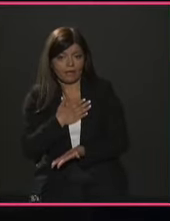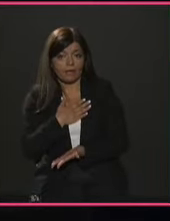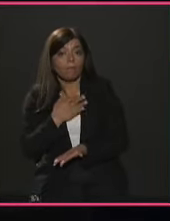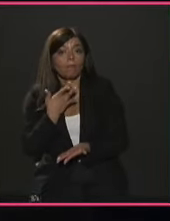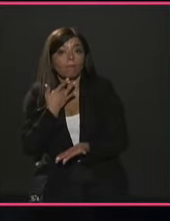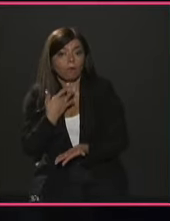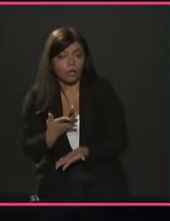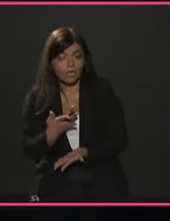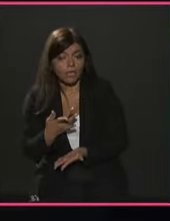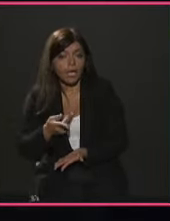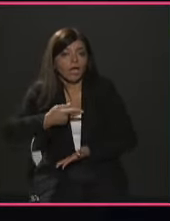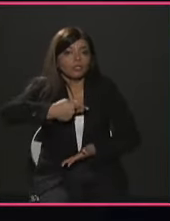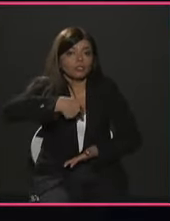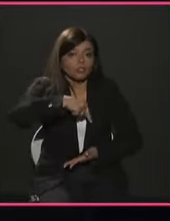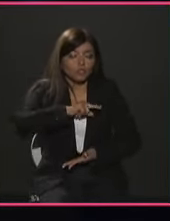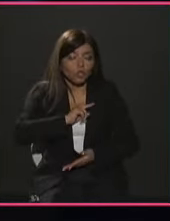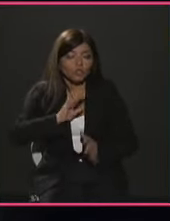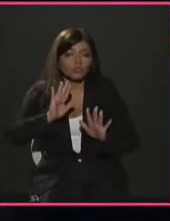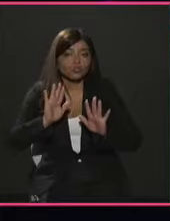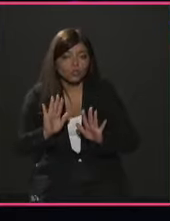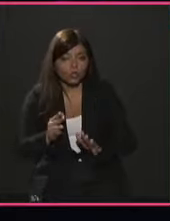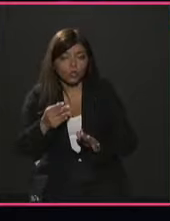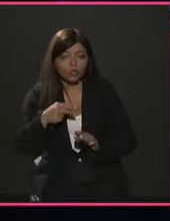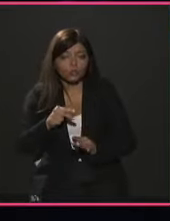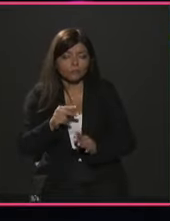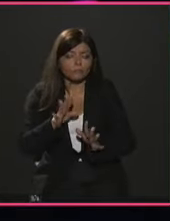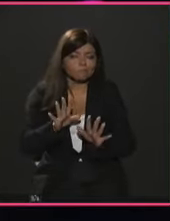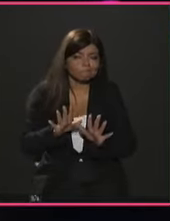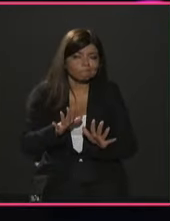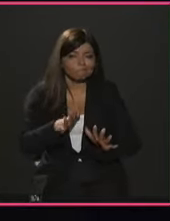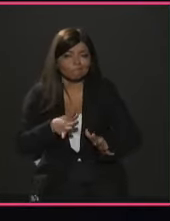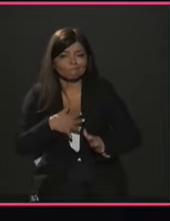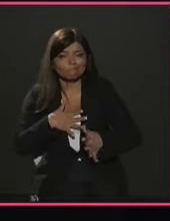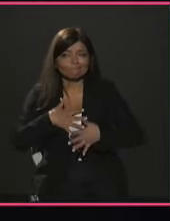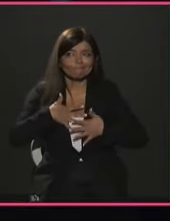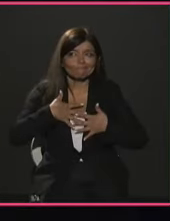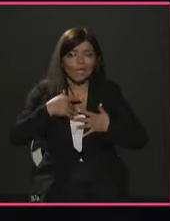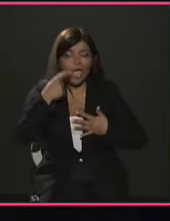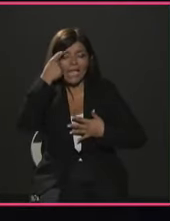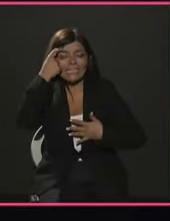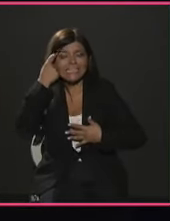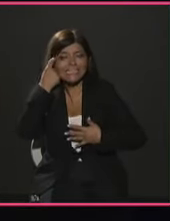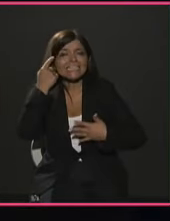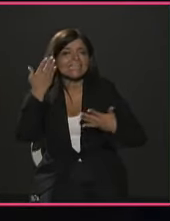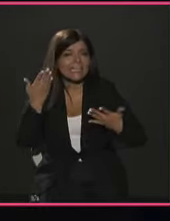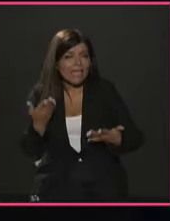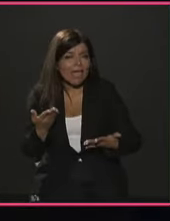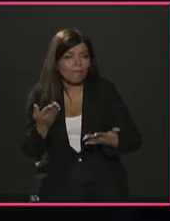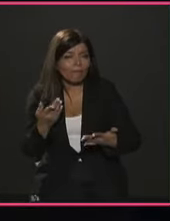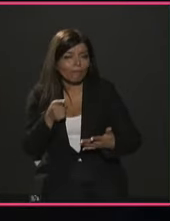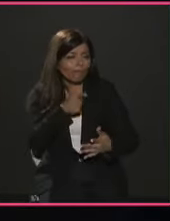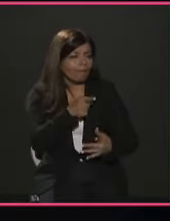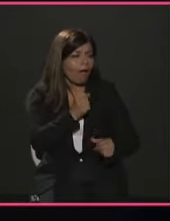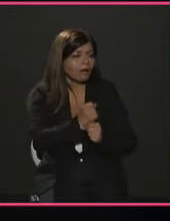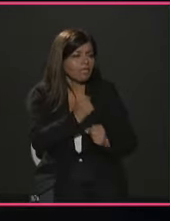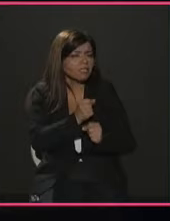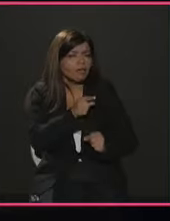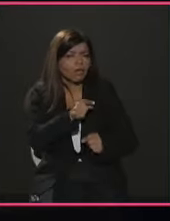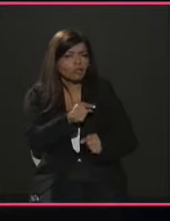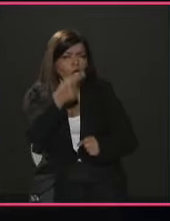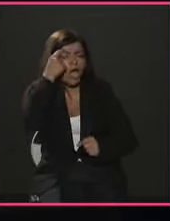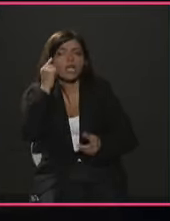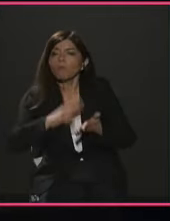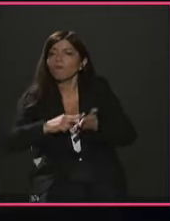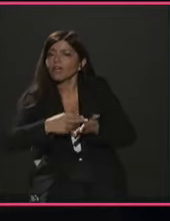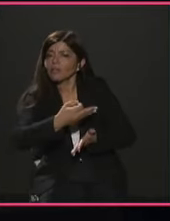porque somos tan susceptibles a creerles a los que están trabajando en esto y cuando